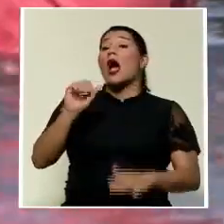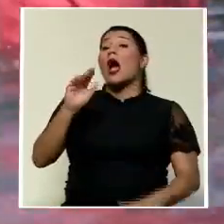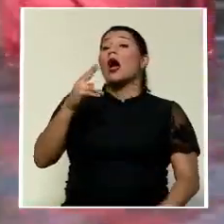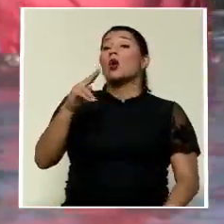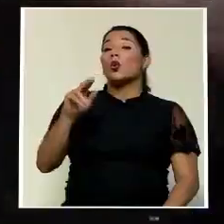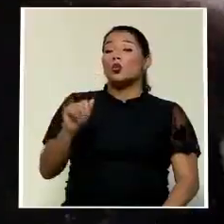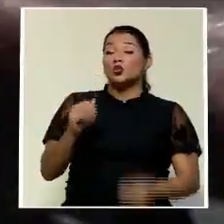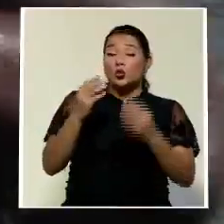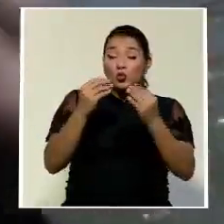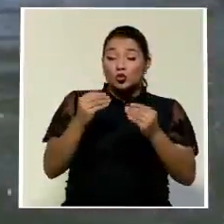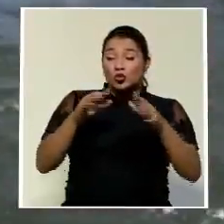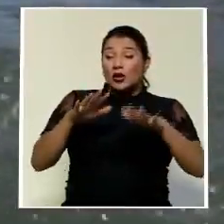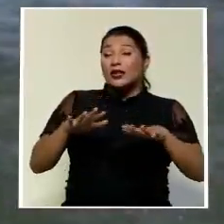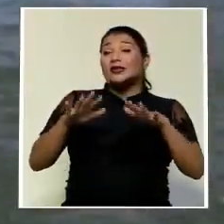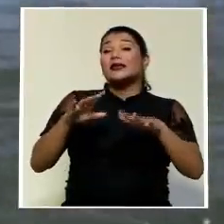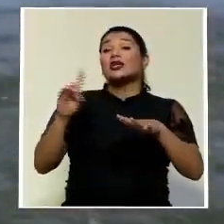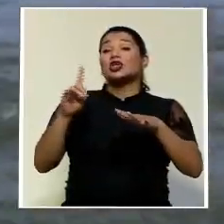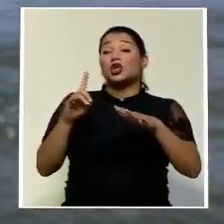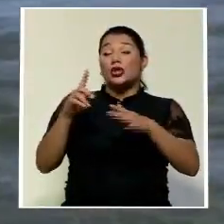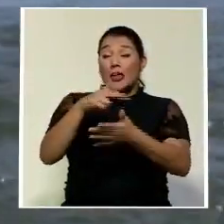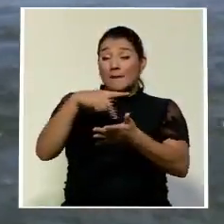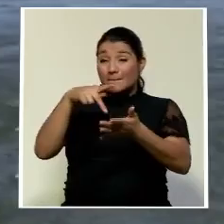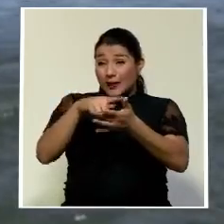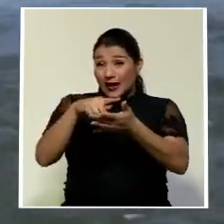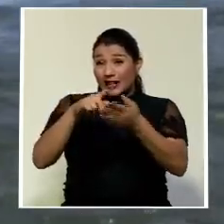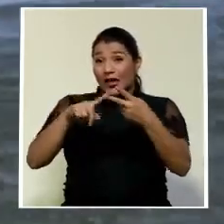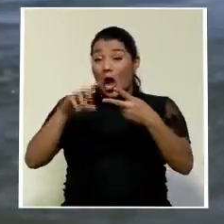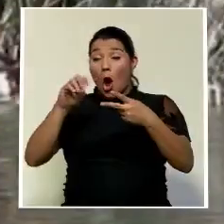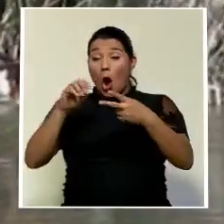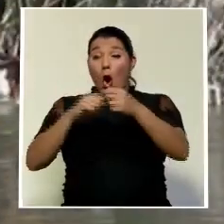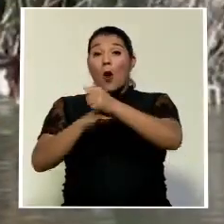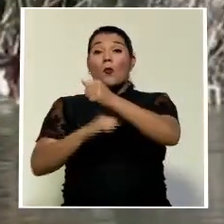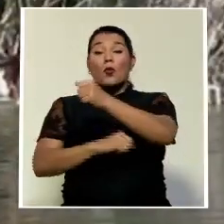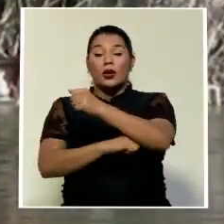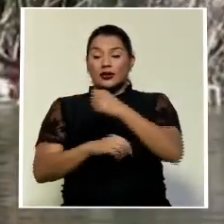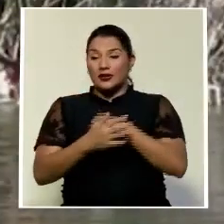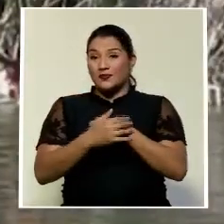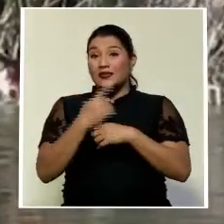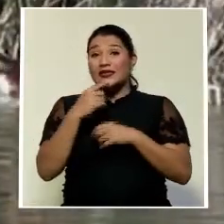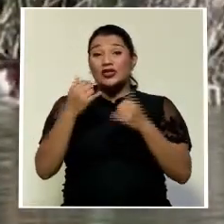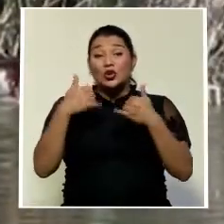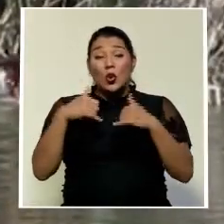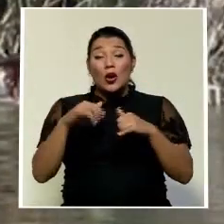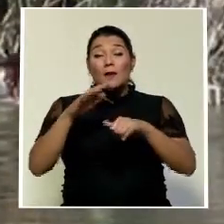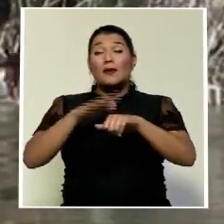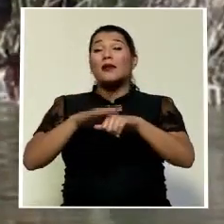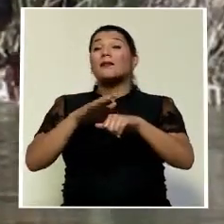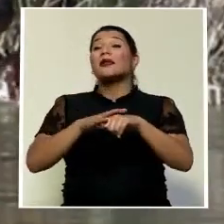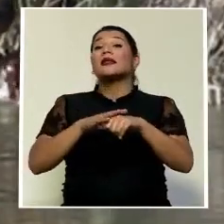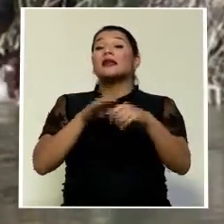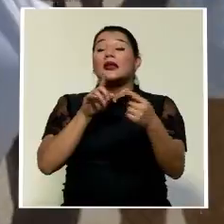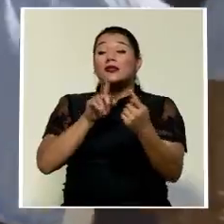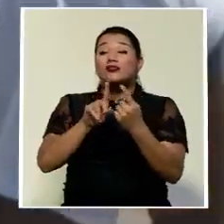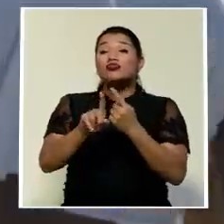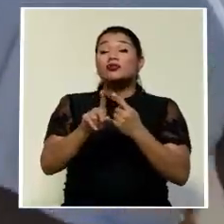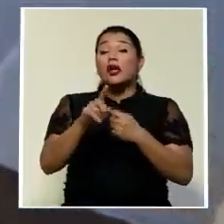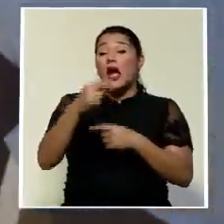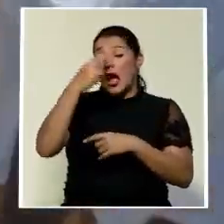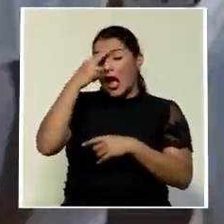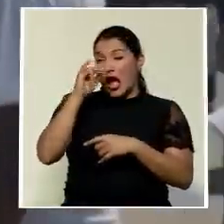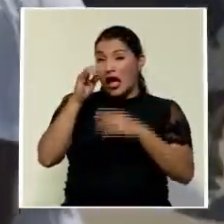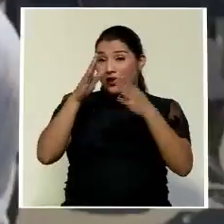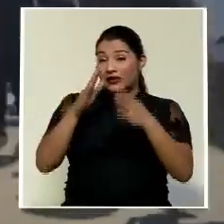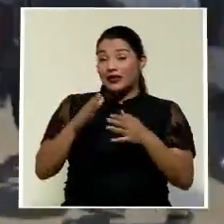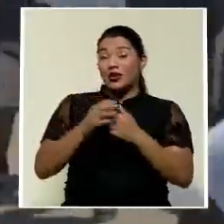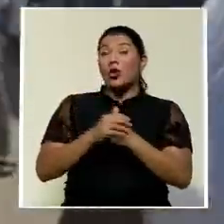bajo un puente fronterizo. La AFP constató que en la ribera del río aún se permite el cruce de haitianos. Washington comenzó